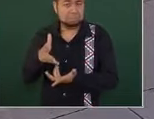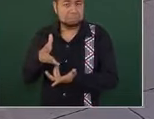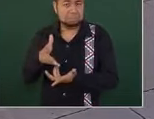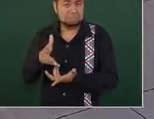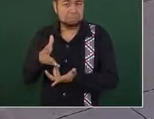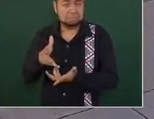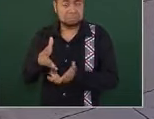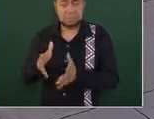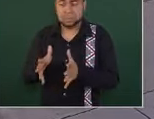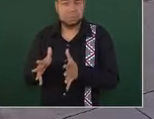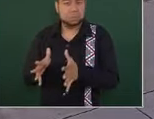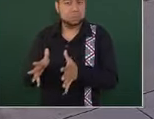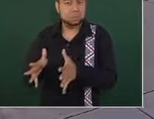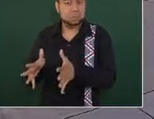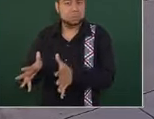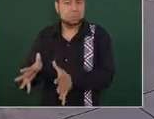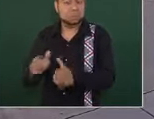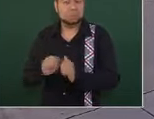en